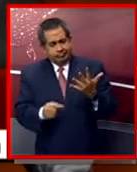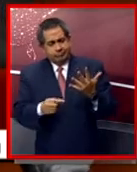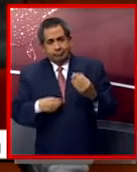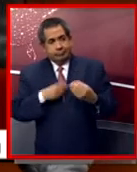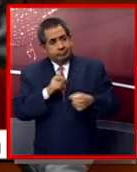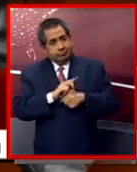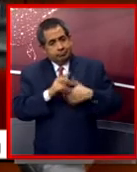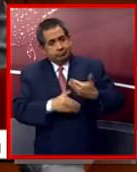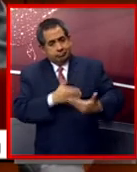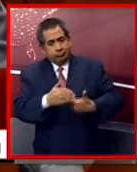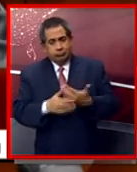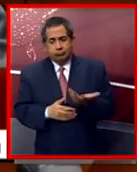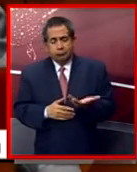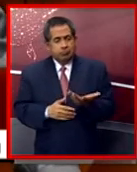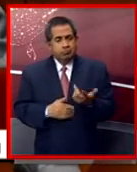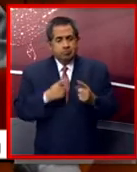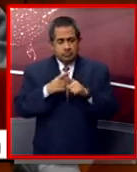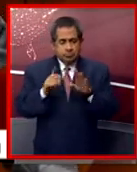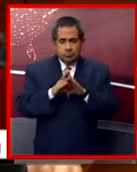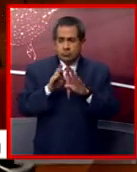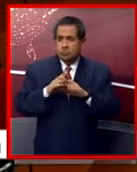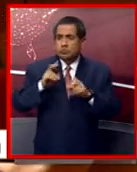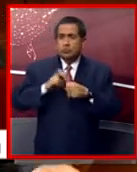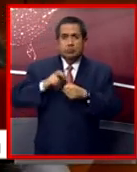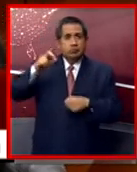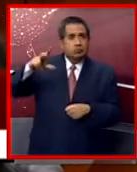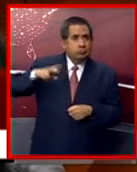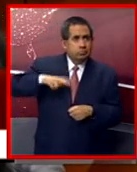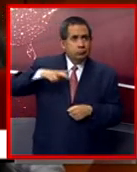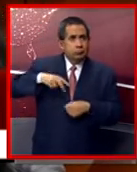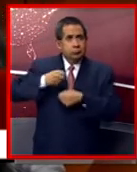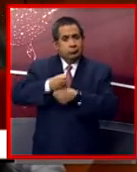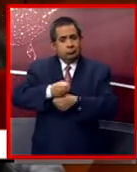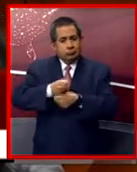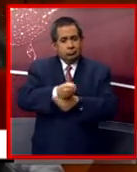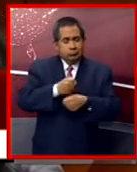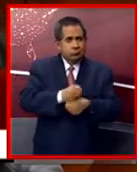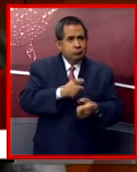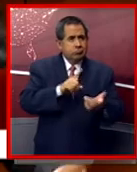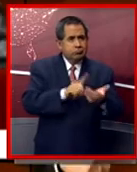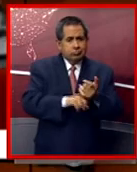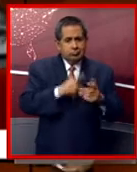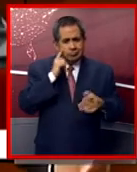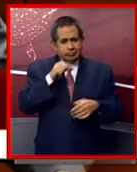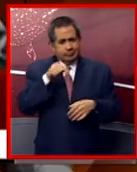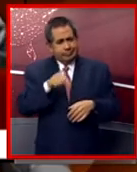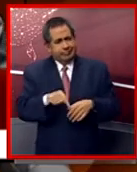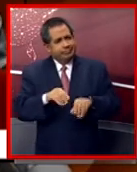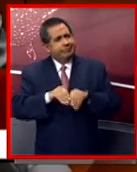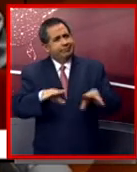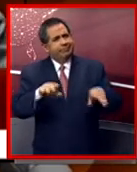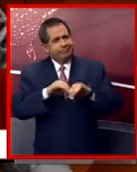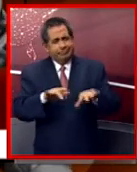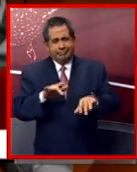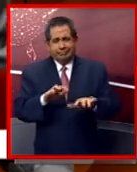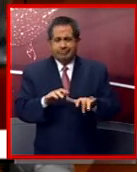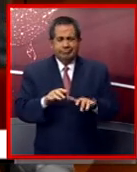vida cotidiana, desde los estudios de Hollywood a las plazas digitales públicas